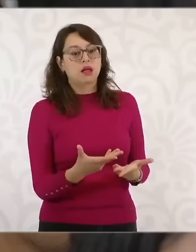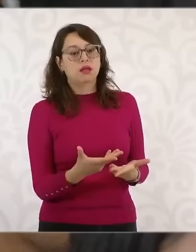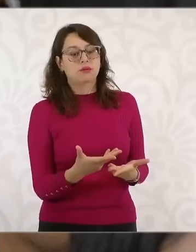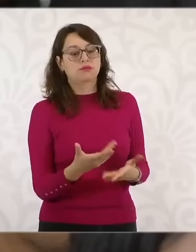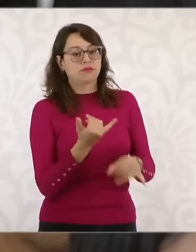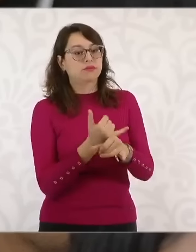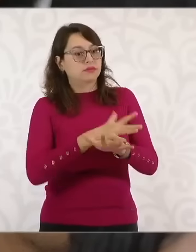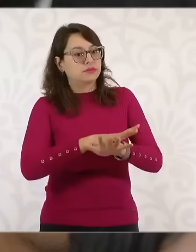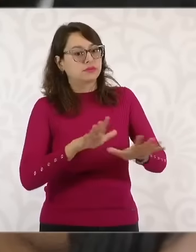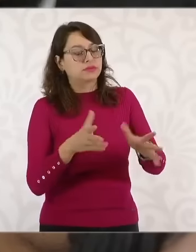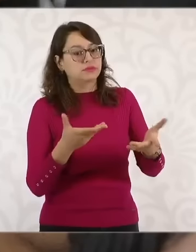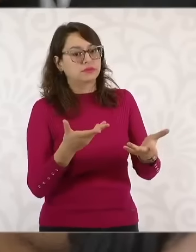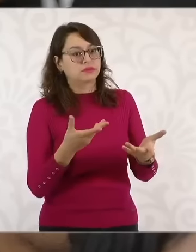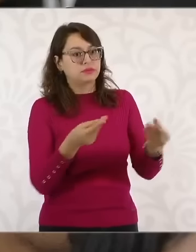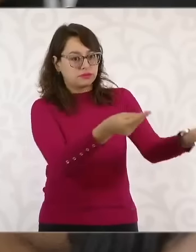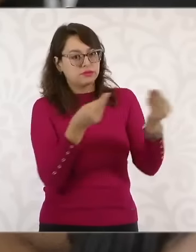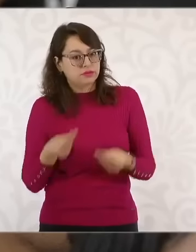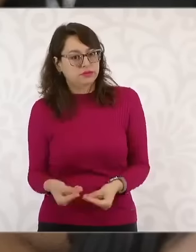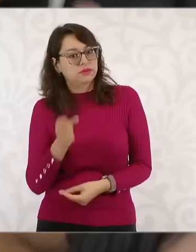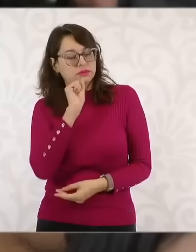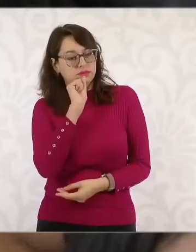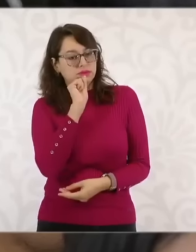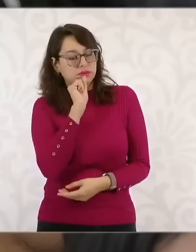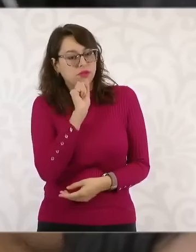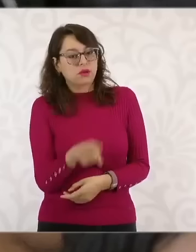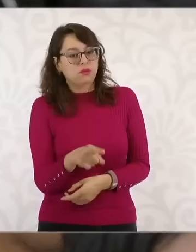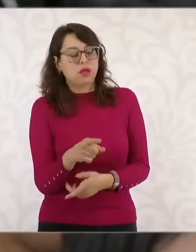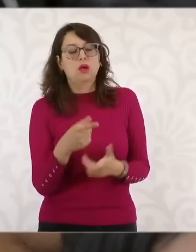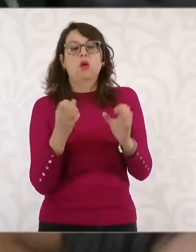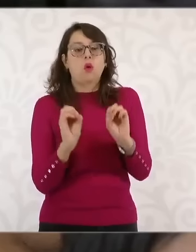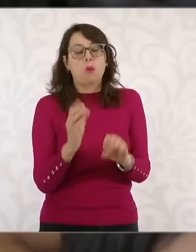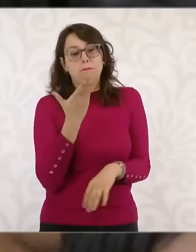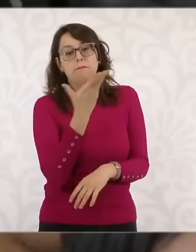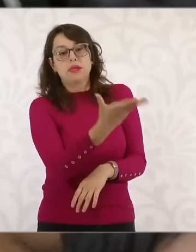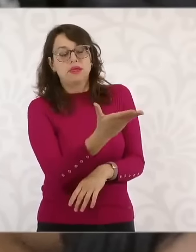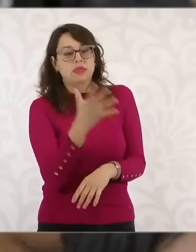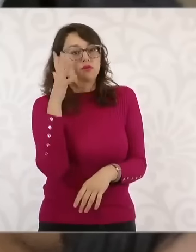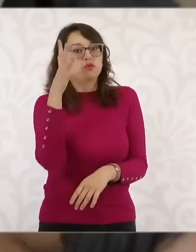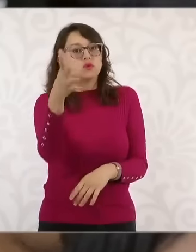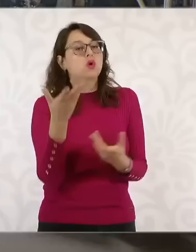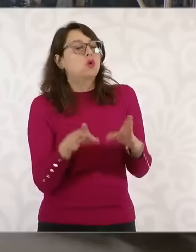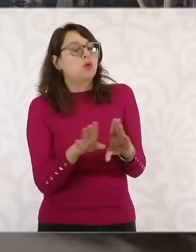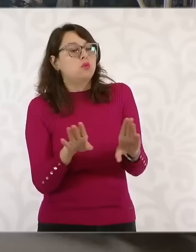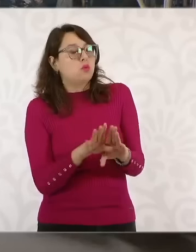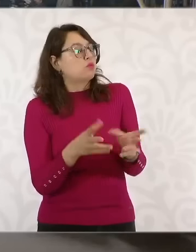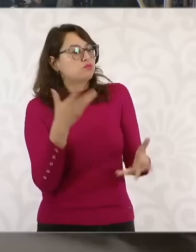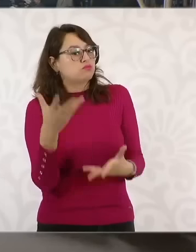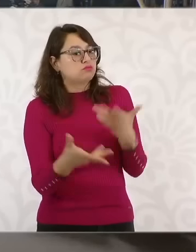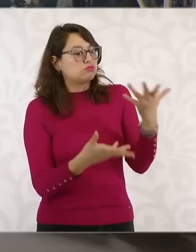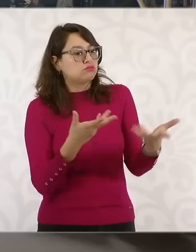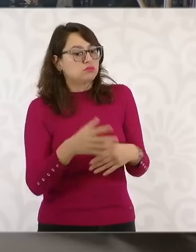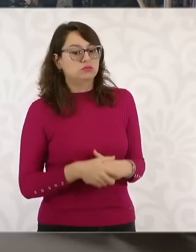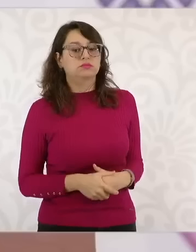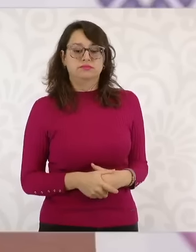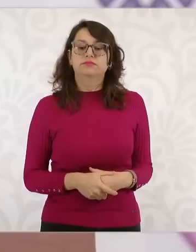esa información que proporcionan los delincuentes o si se va a pedir algo así en un futuro. Sí, por supuesto que